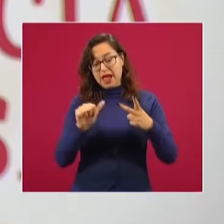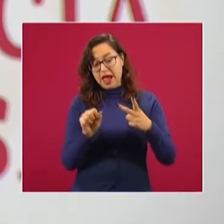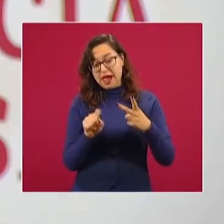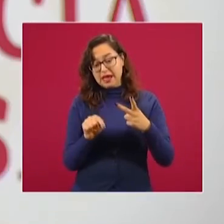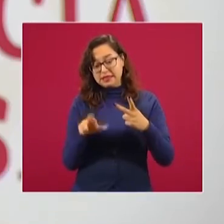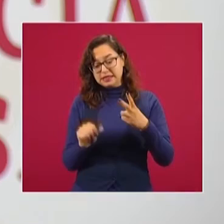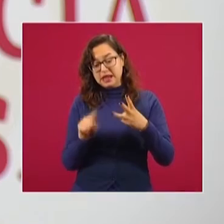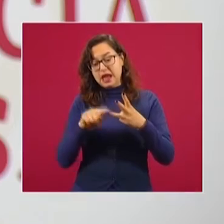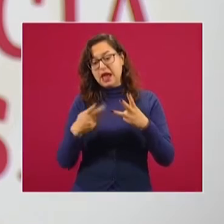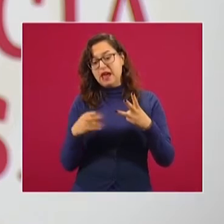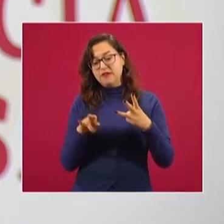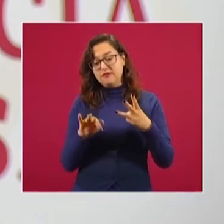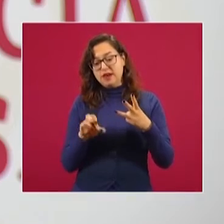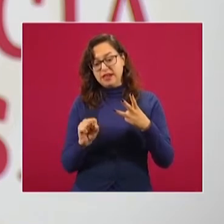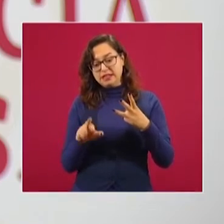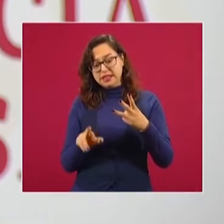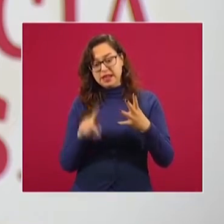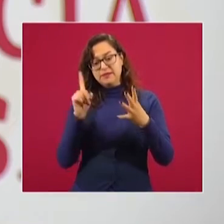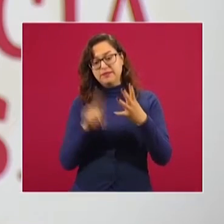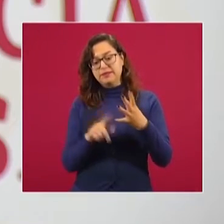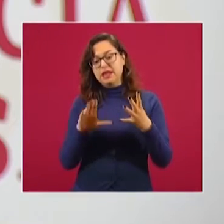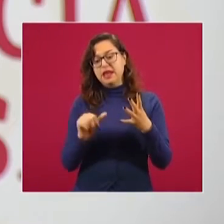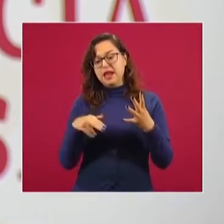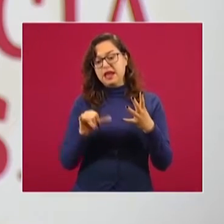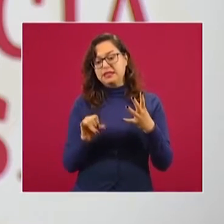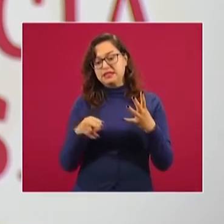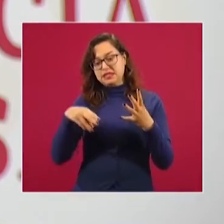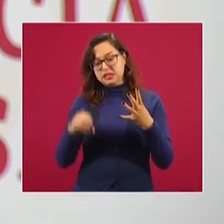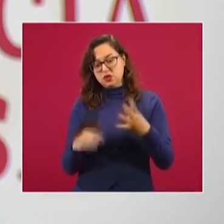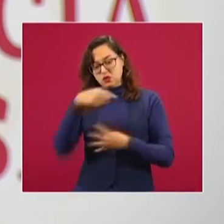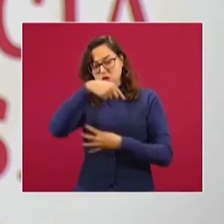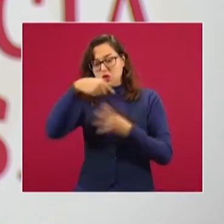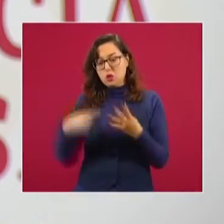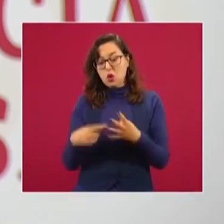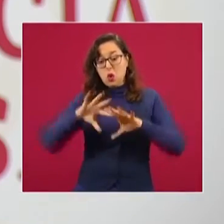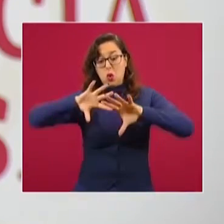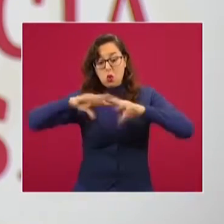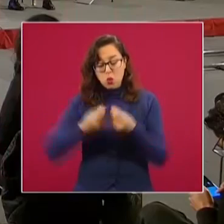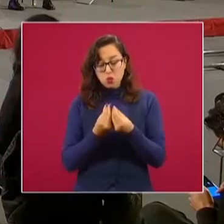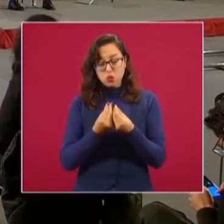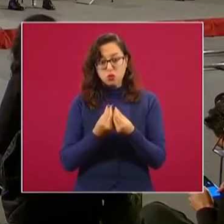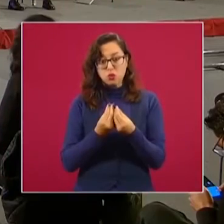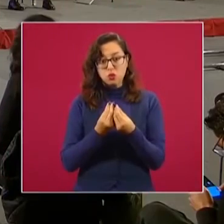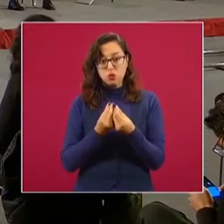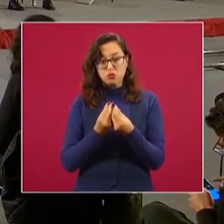y cancino se estaría cubriendo